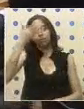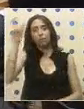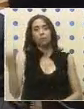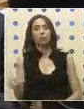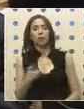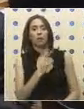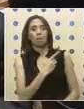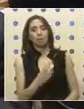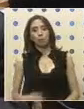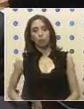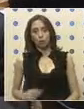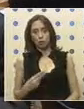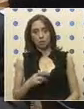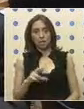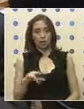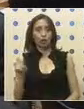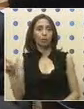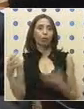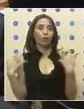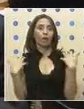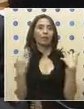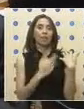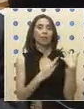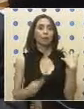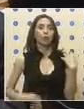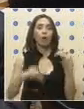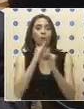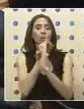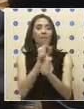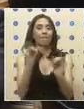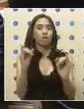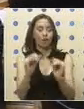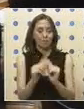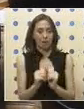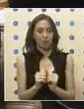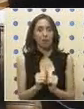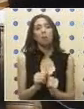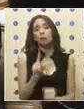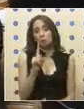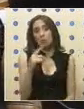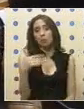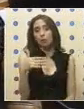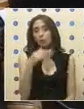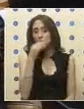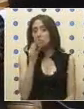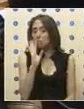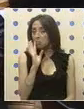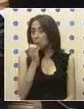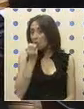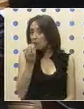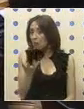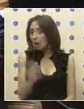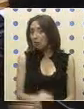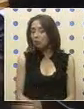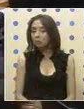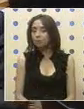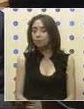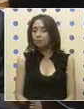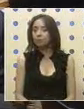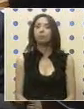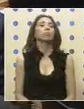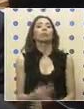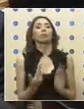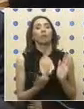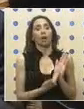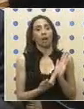diputado Guillermo Cherón, diputado informante, pero sí me parece importante reconocer, y quiero decirlo con franqueza, que acá hubo un